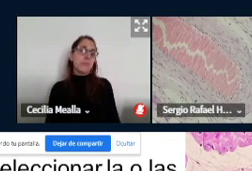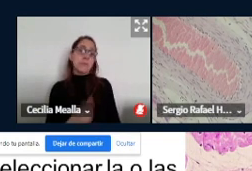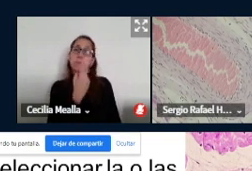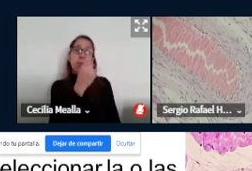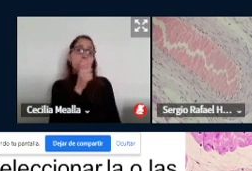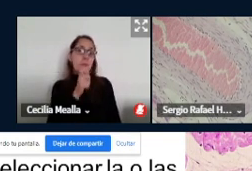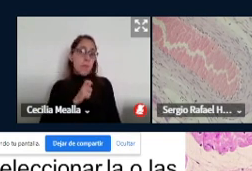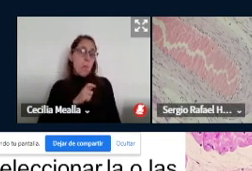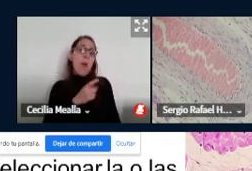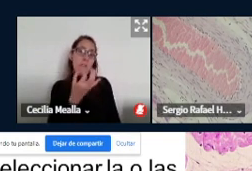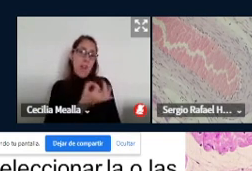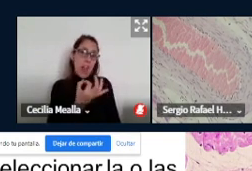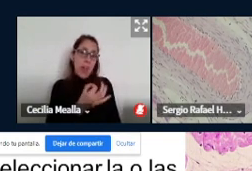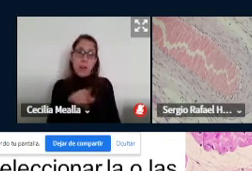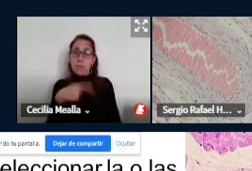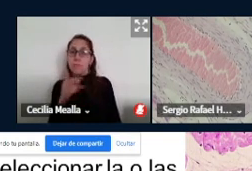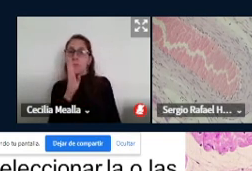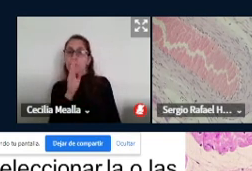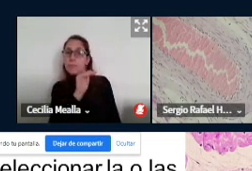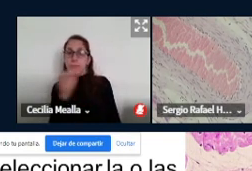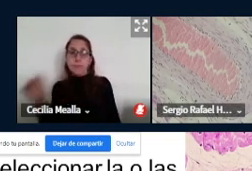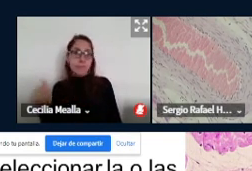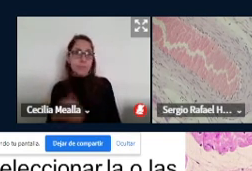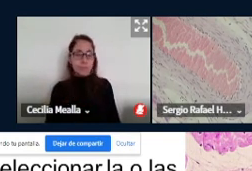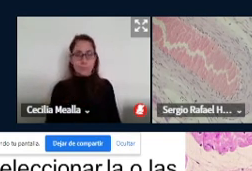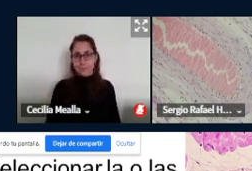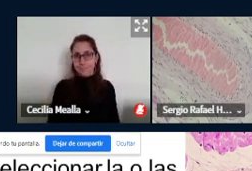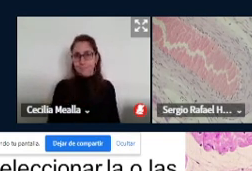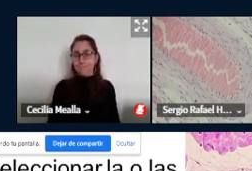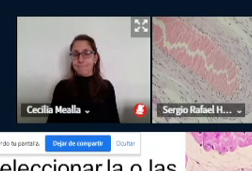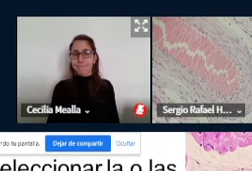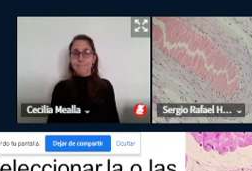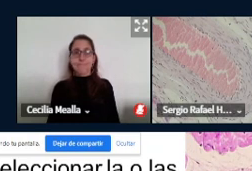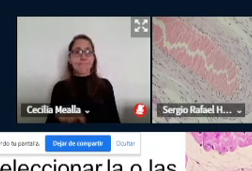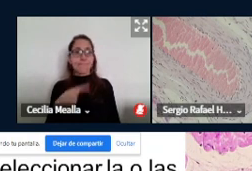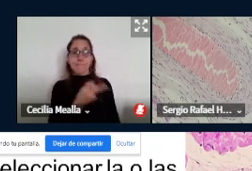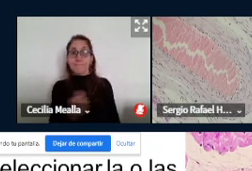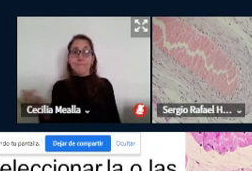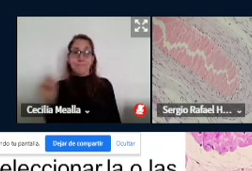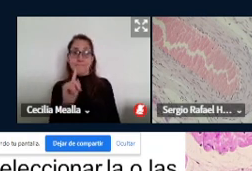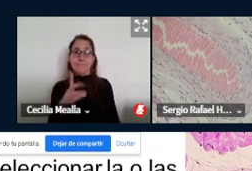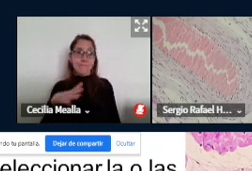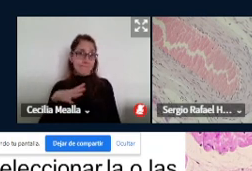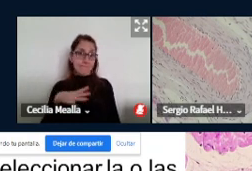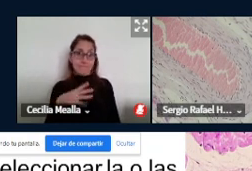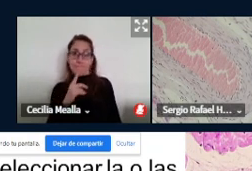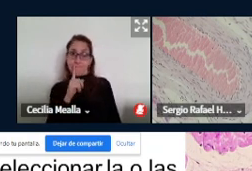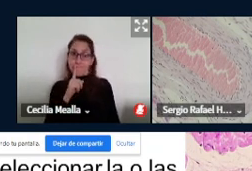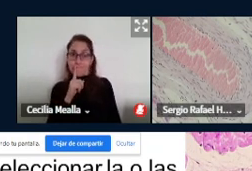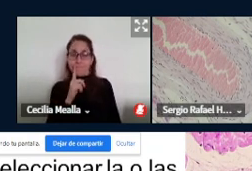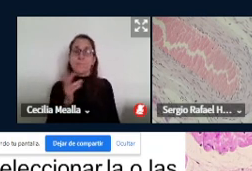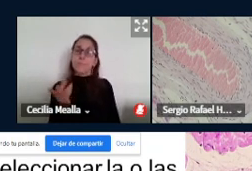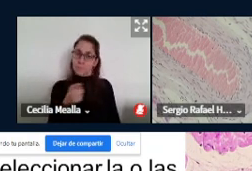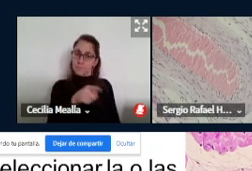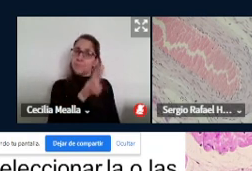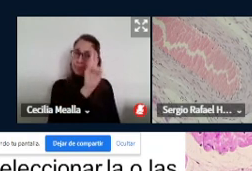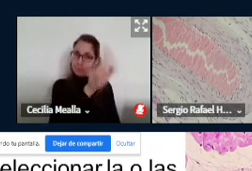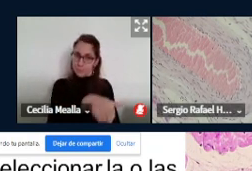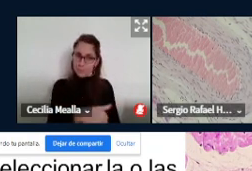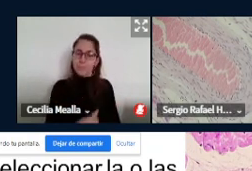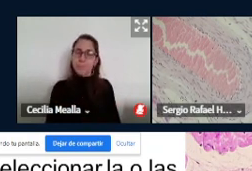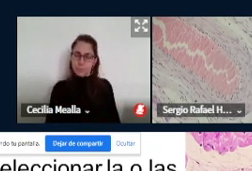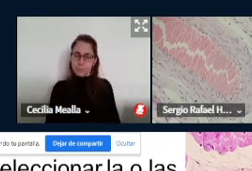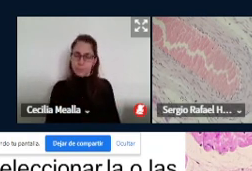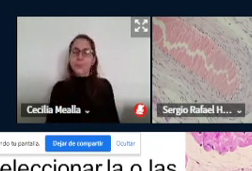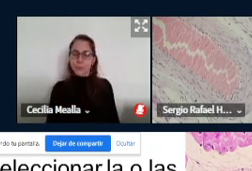Bueno, Valentina sola por ahora respondió. Bueno, el resto que no se anima, sigan la que tenía razón, es